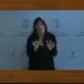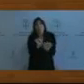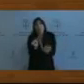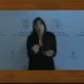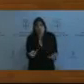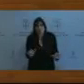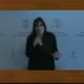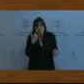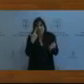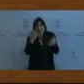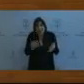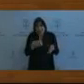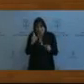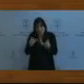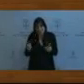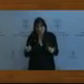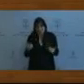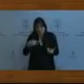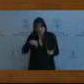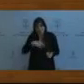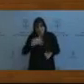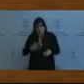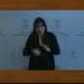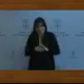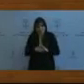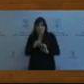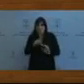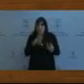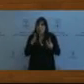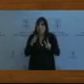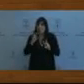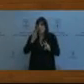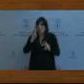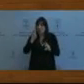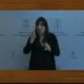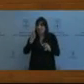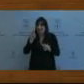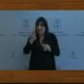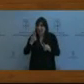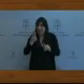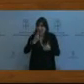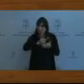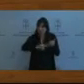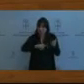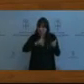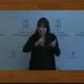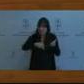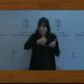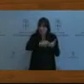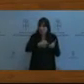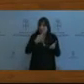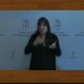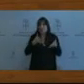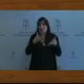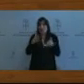recomiendo leer el PDR, que recoge las ayudas que por aportación europea tienen Asturias